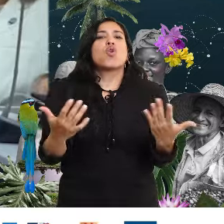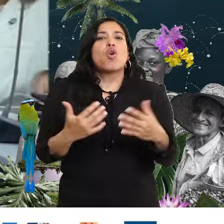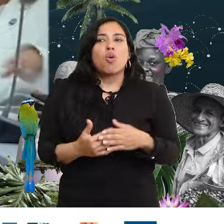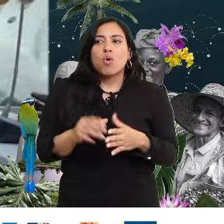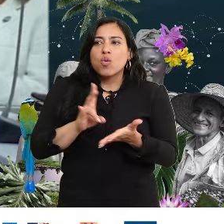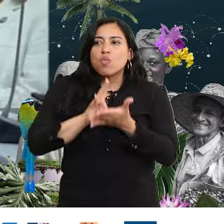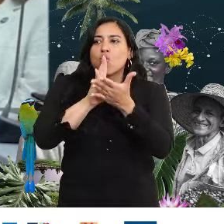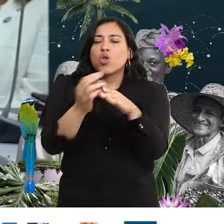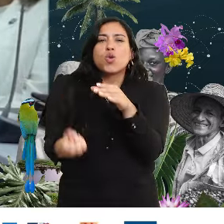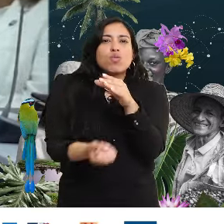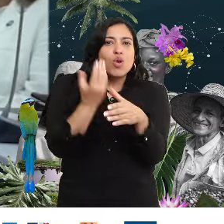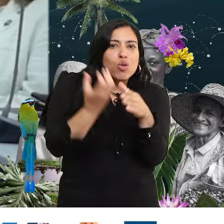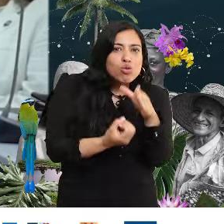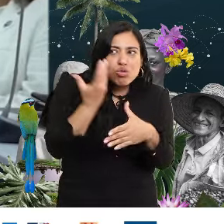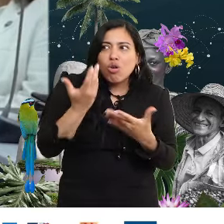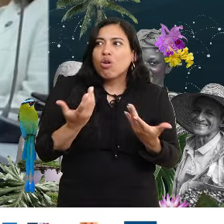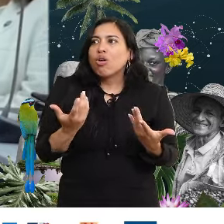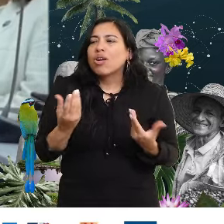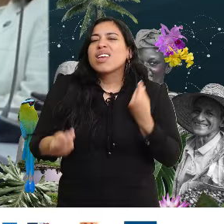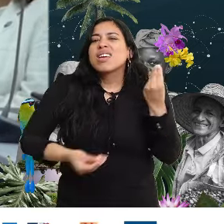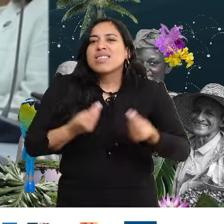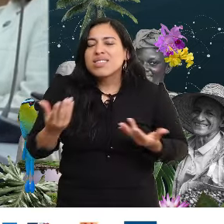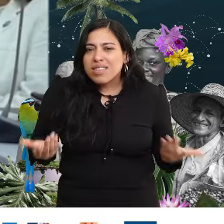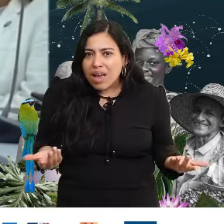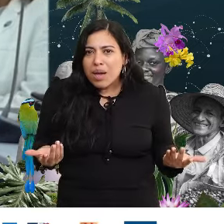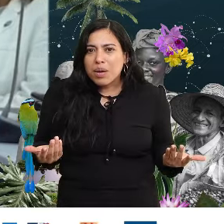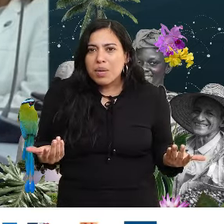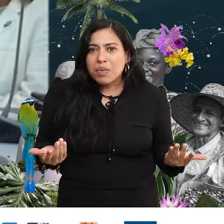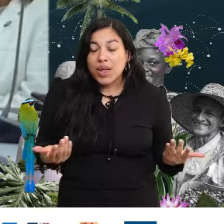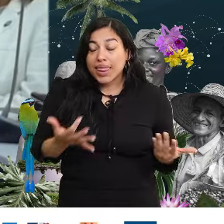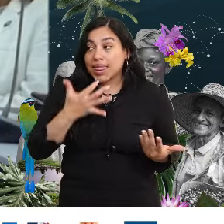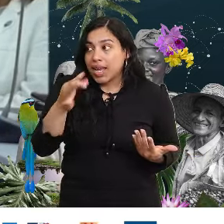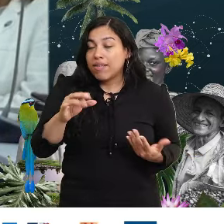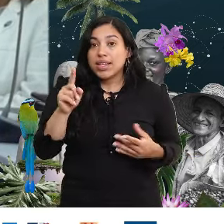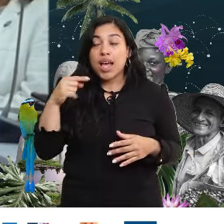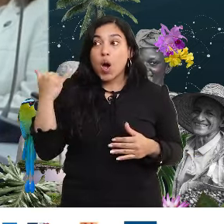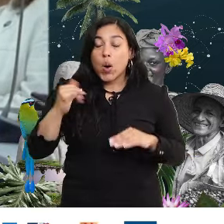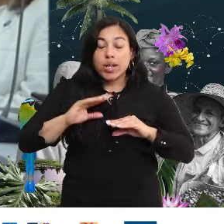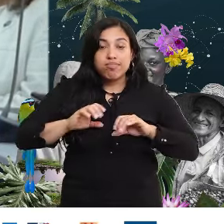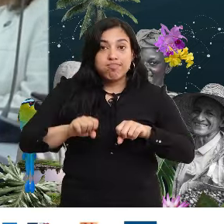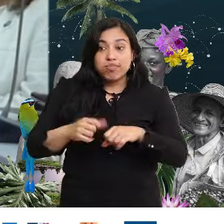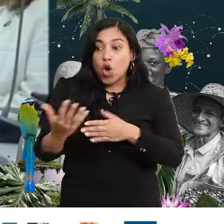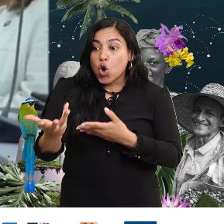modelo de producción y consumo totalmente destructivo? Y